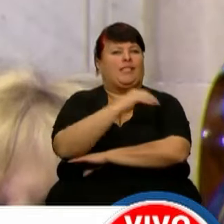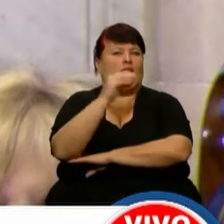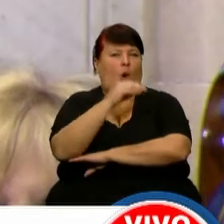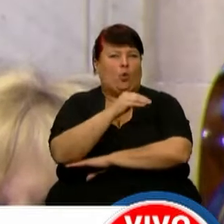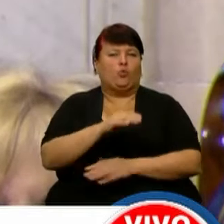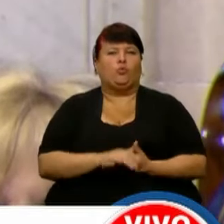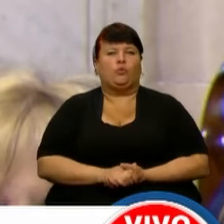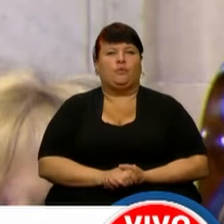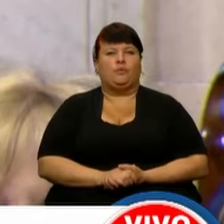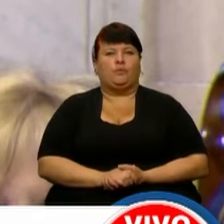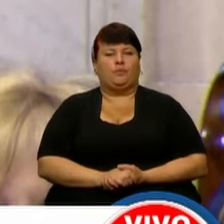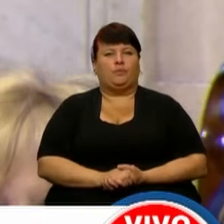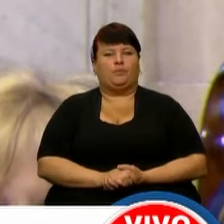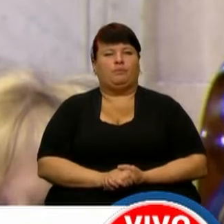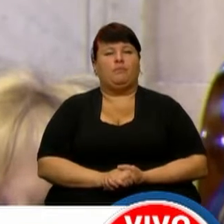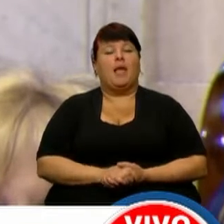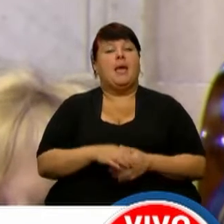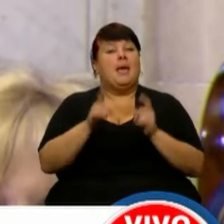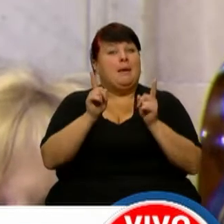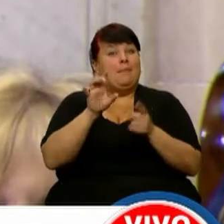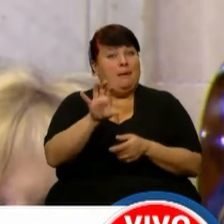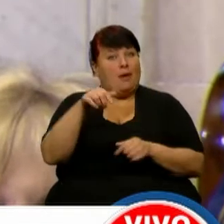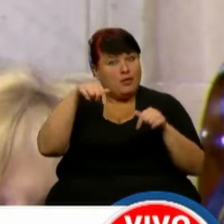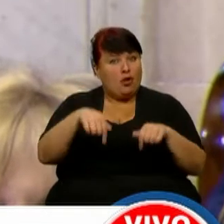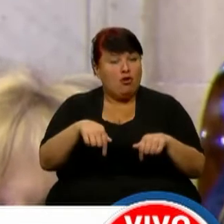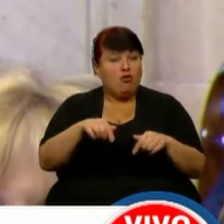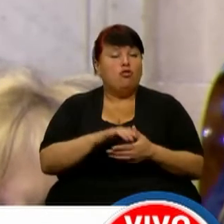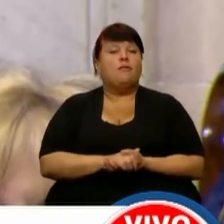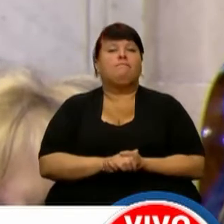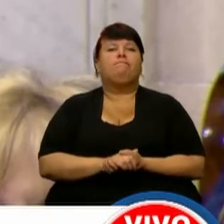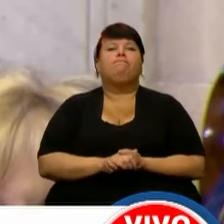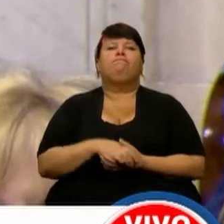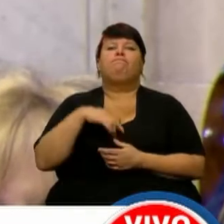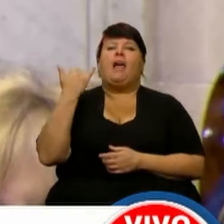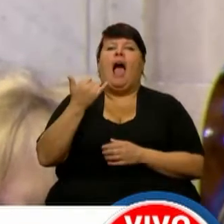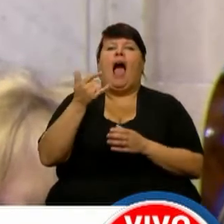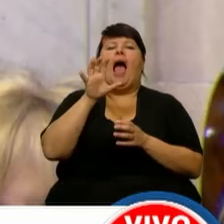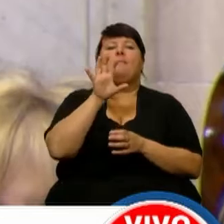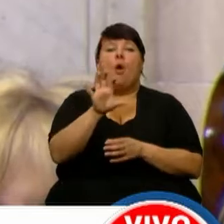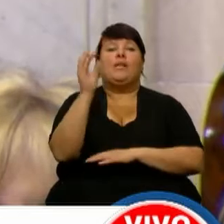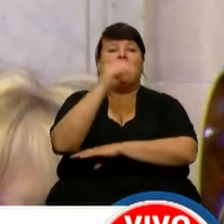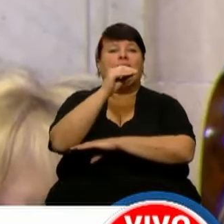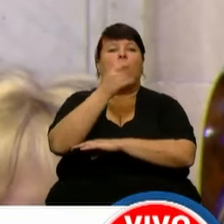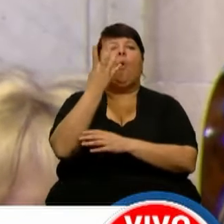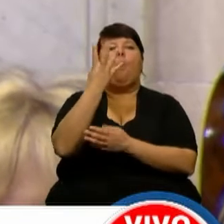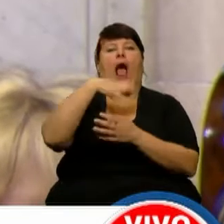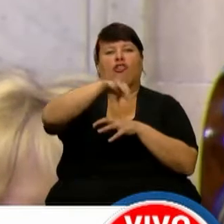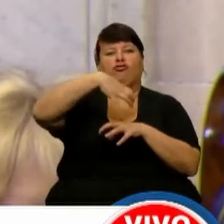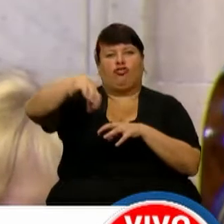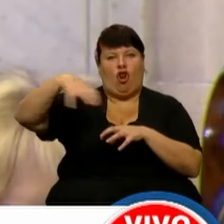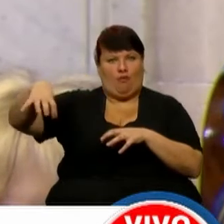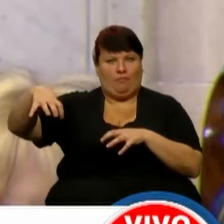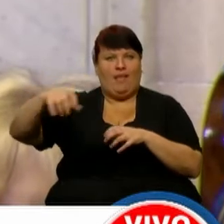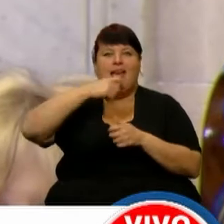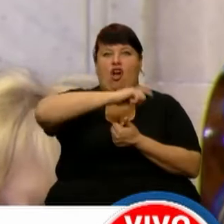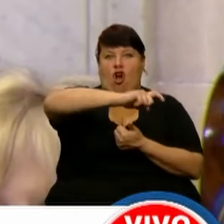Cruz. En donde hoy podemos decir que podemos dividir la provincia de Santa Cruz en cuatro sectores: el